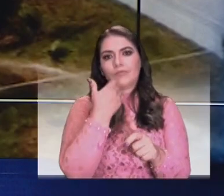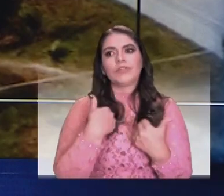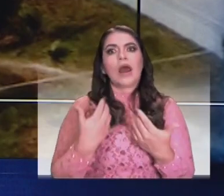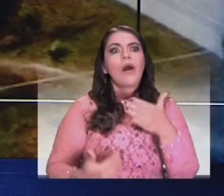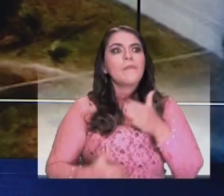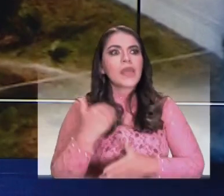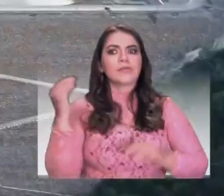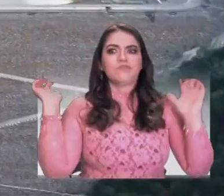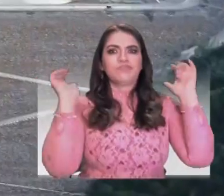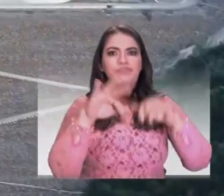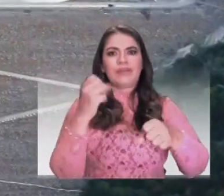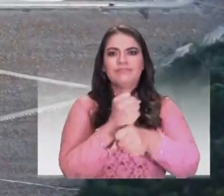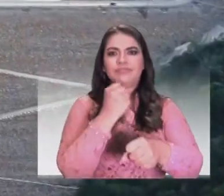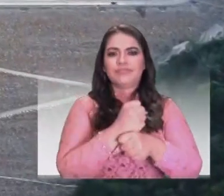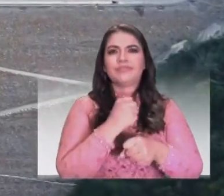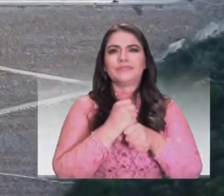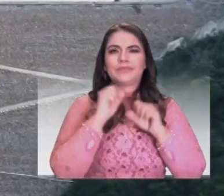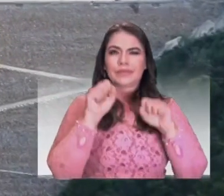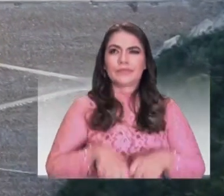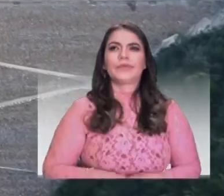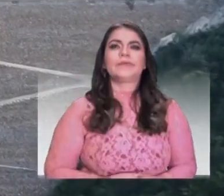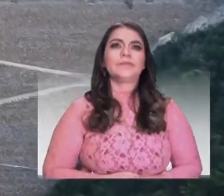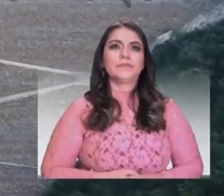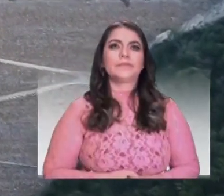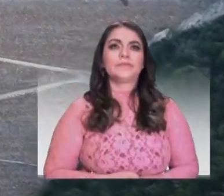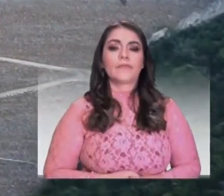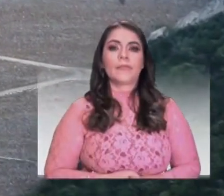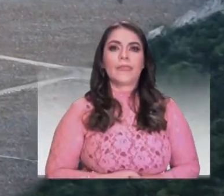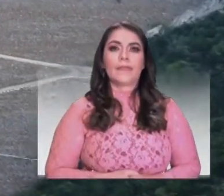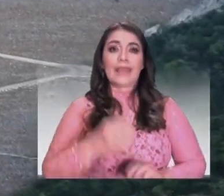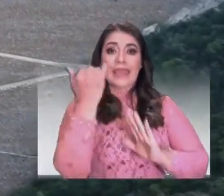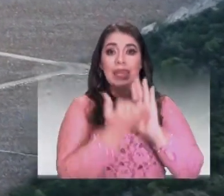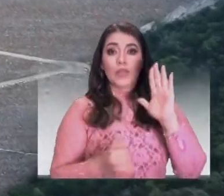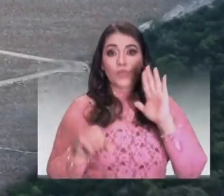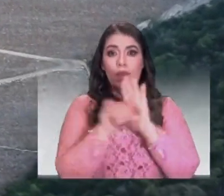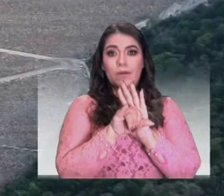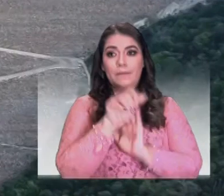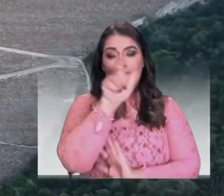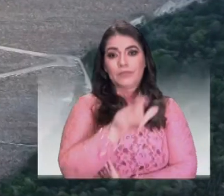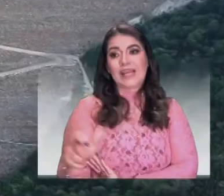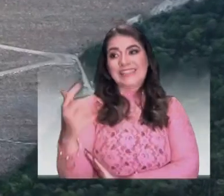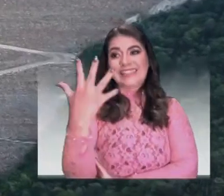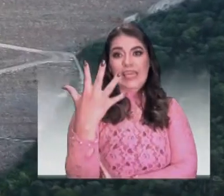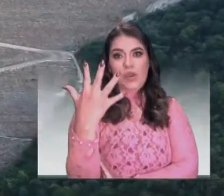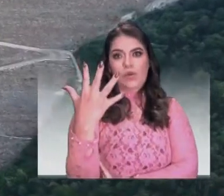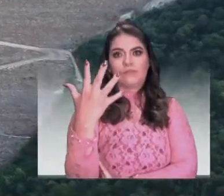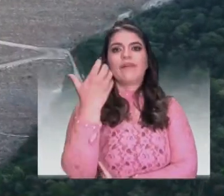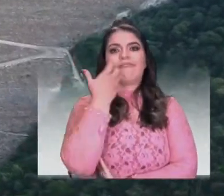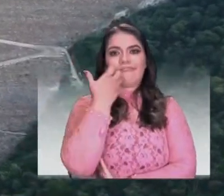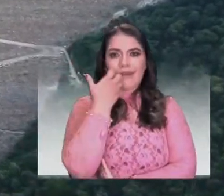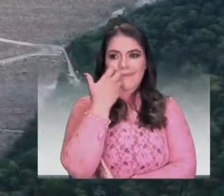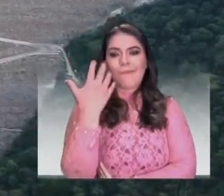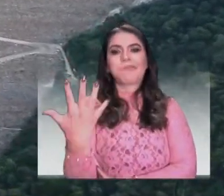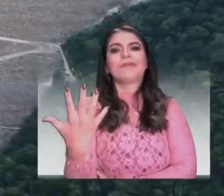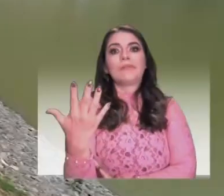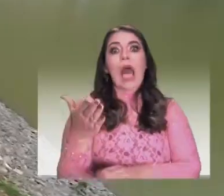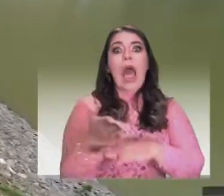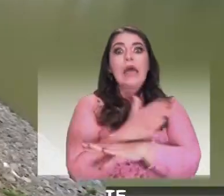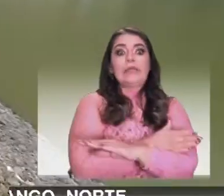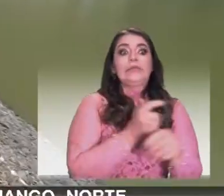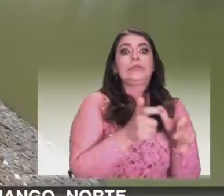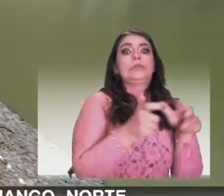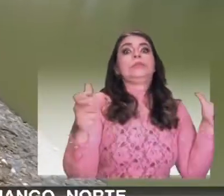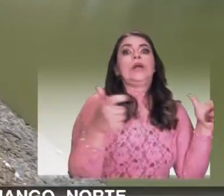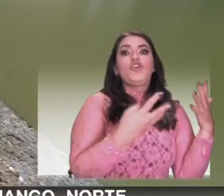la pandemia en hidroituango únicamente restan cinco personas por superar el cob y 19 luego de que fuera